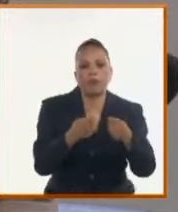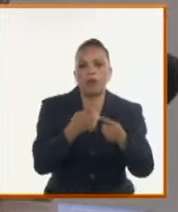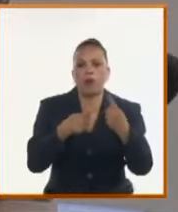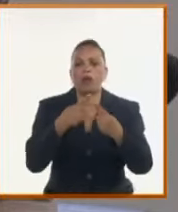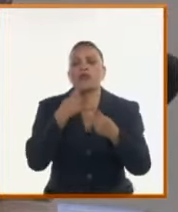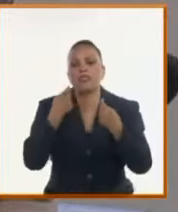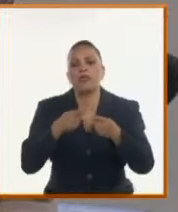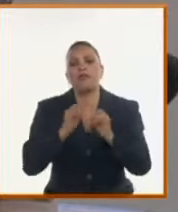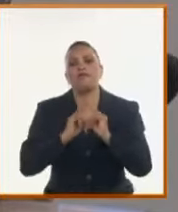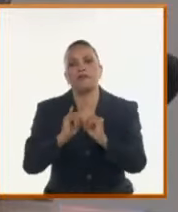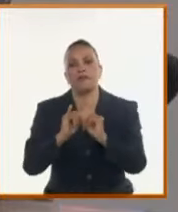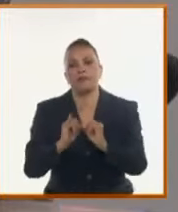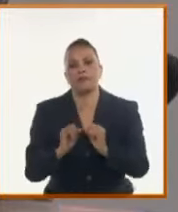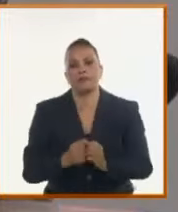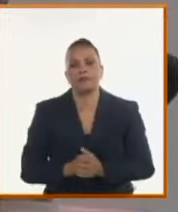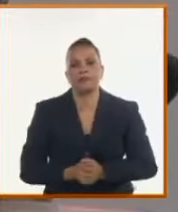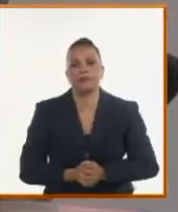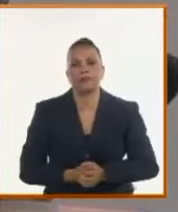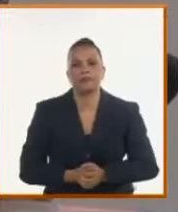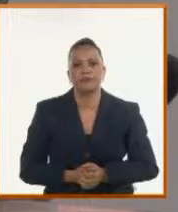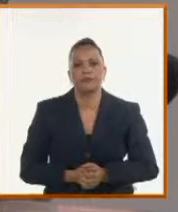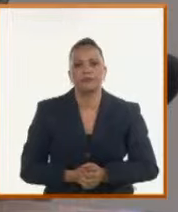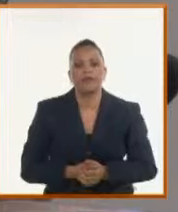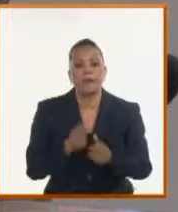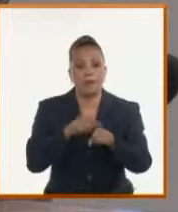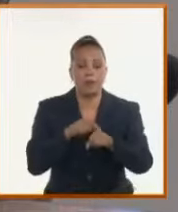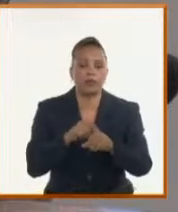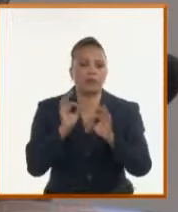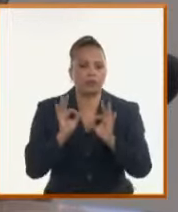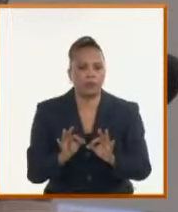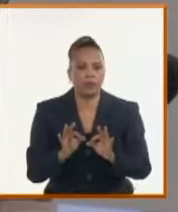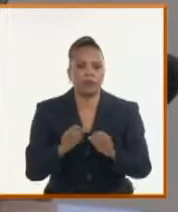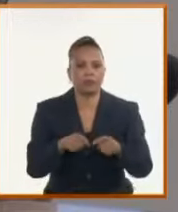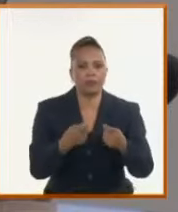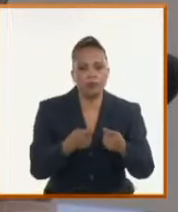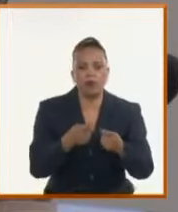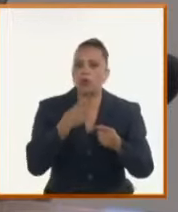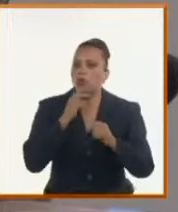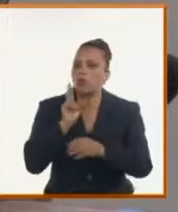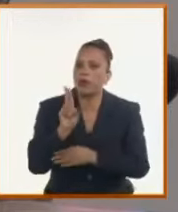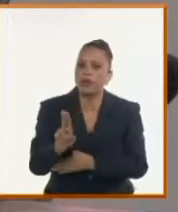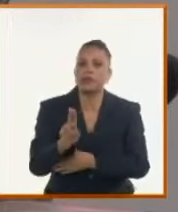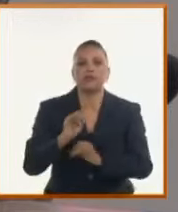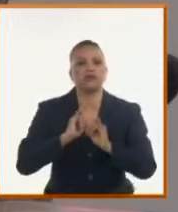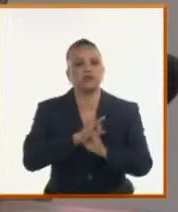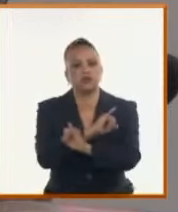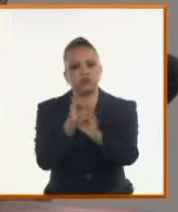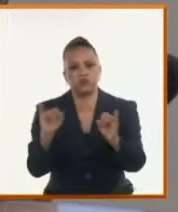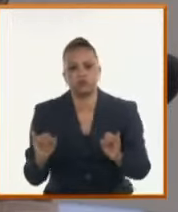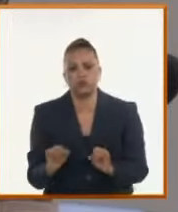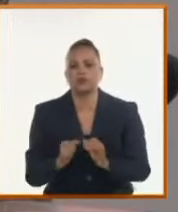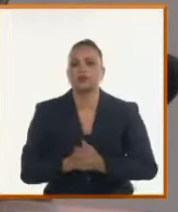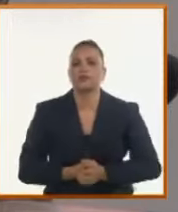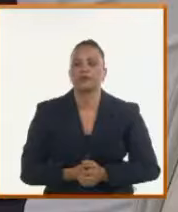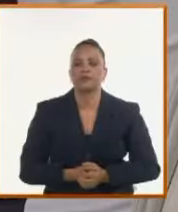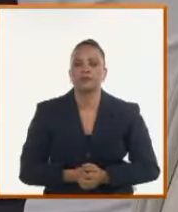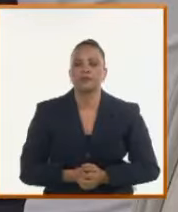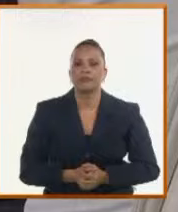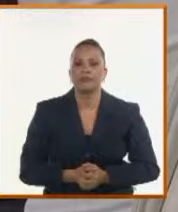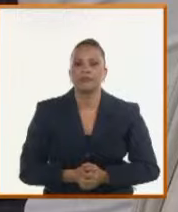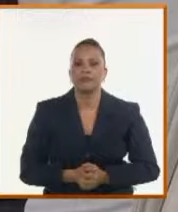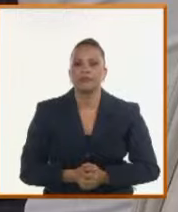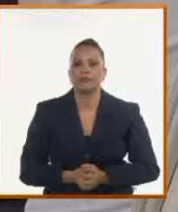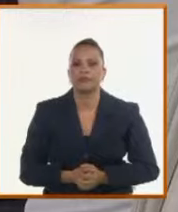para que tenga es información precisa en el momento oportuno con la veracidad y la rapidez lo más rápido posible las